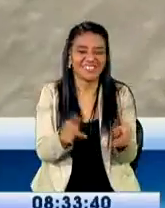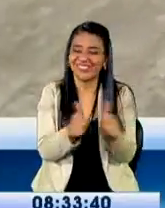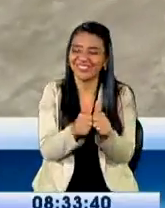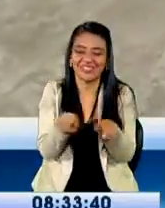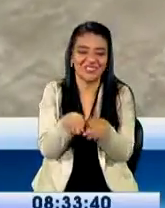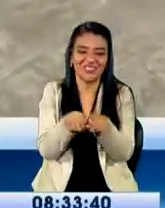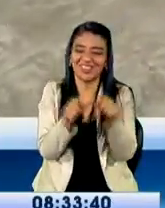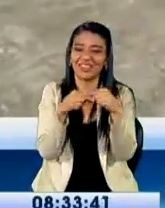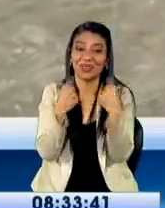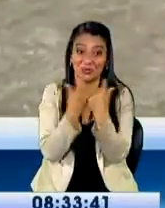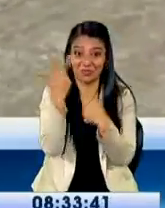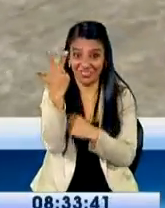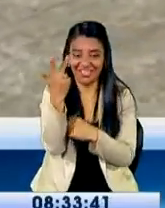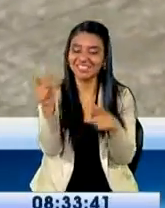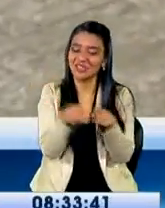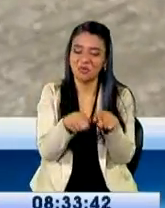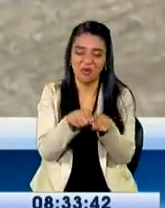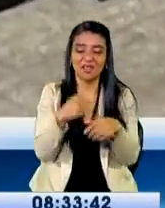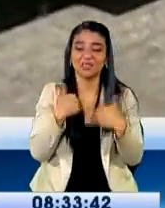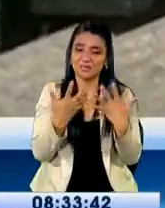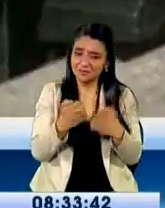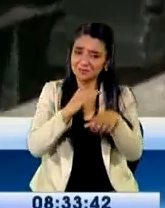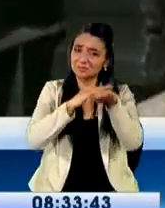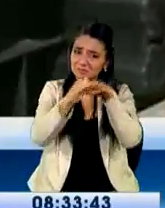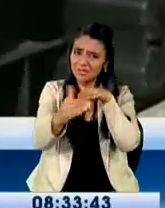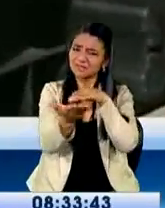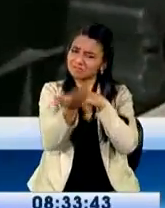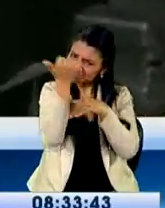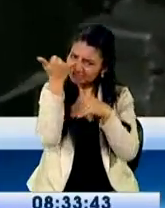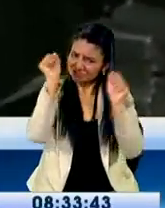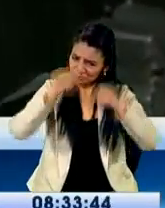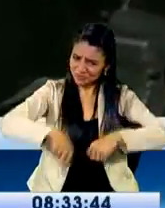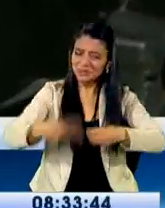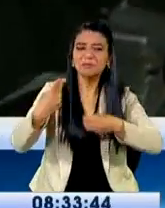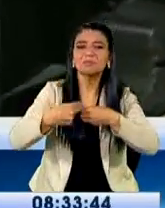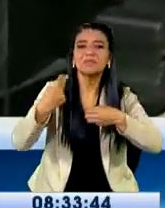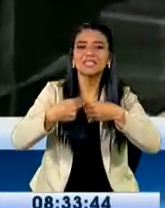habíamos mencionado. Queremos invitarles que se junten